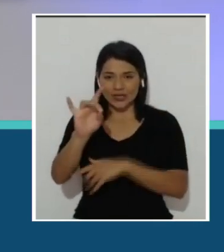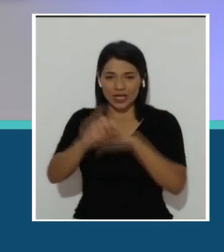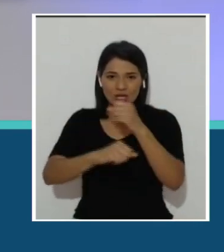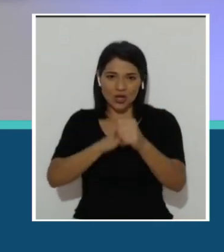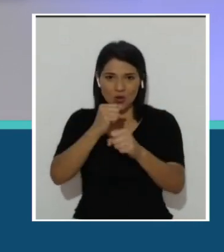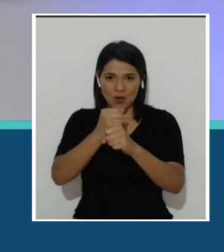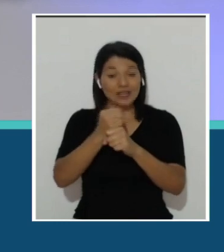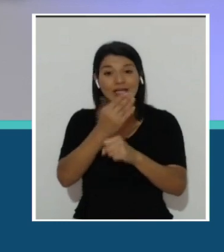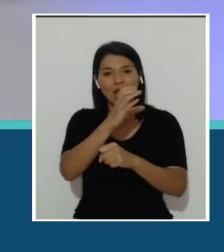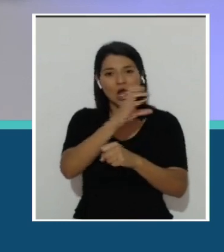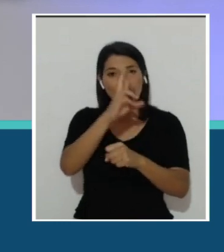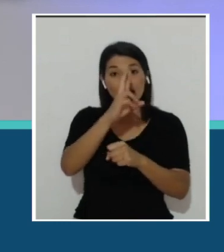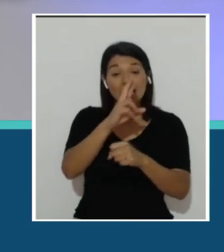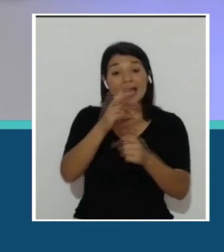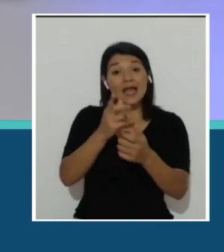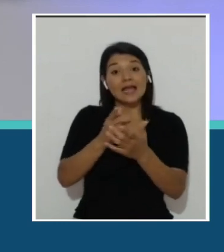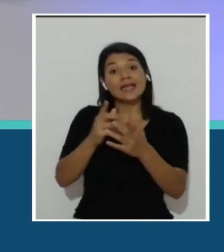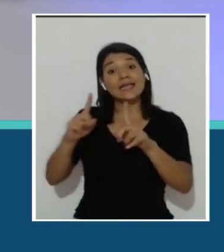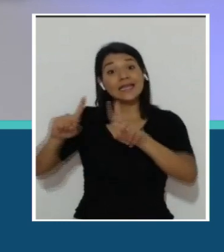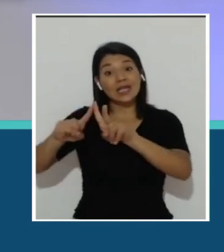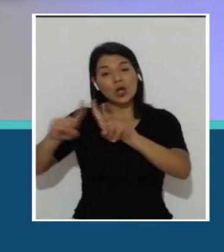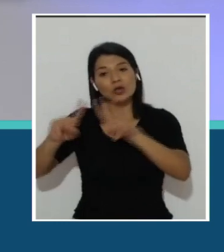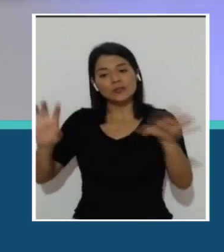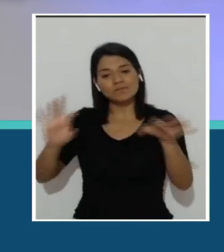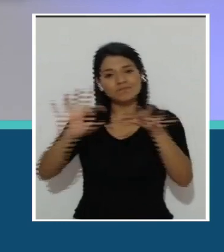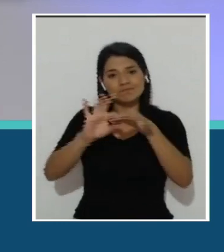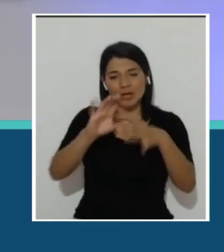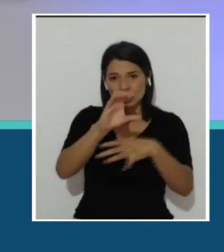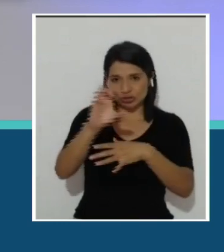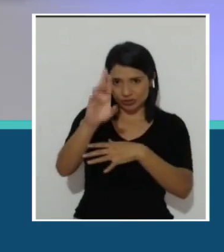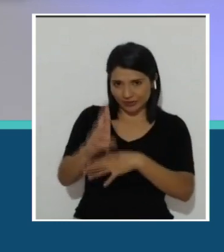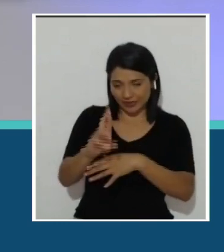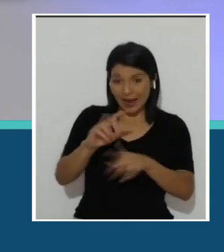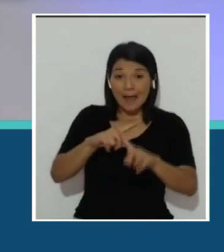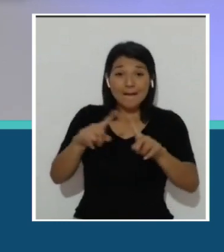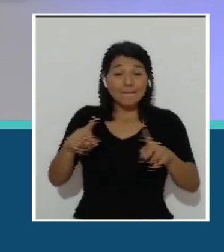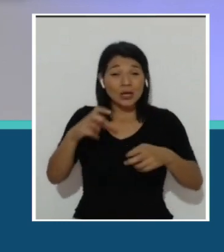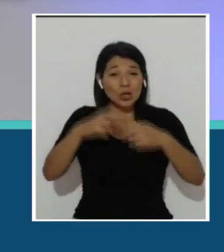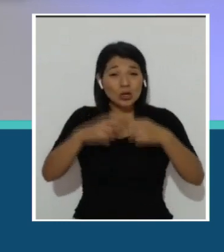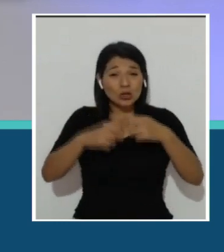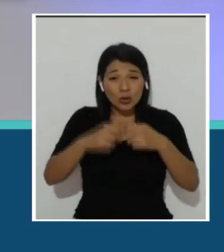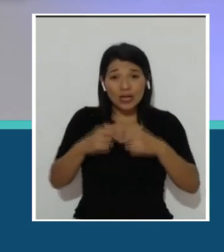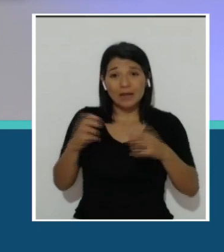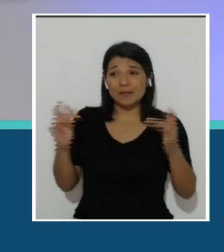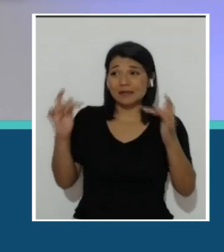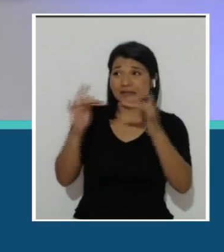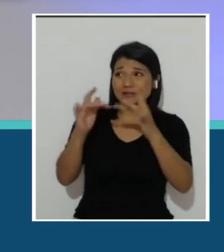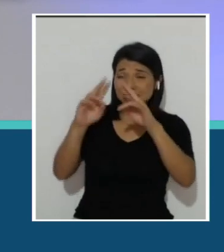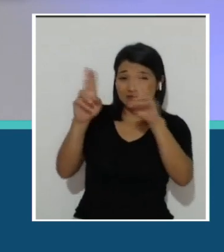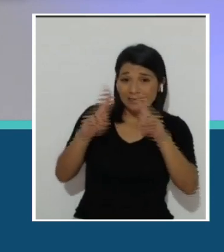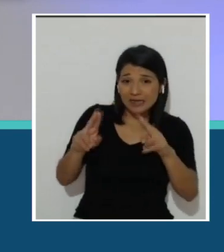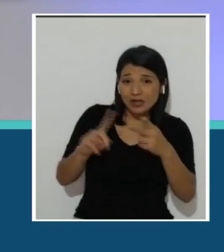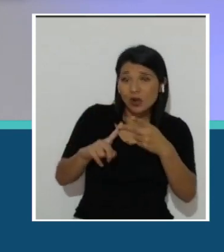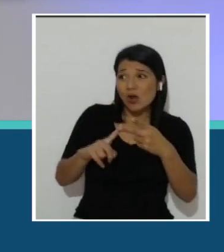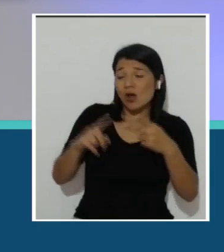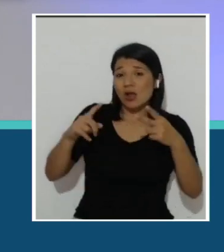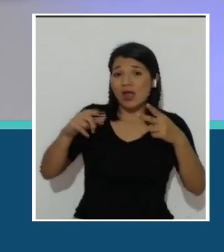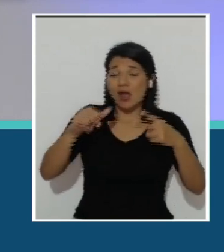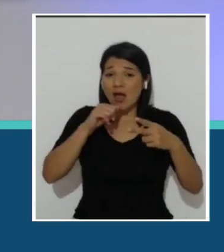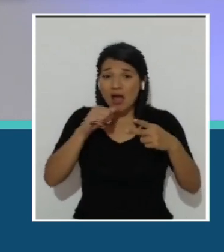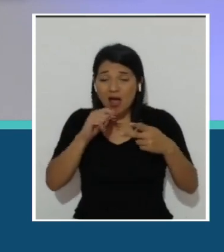nuestro país. Sin embargo, los problemas de conectividad, infraestructura vial y agua siguen afectando a los guanacastecos, que en su mayoría viven